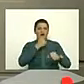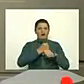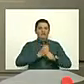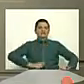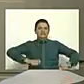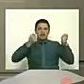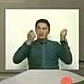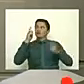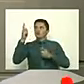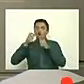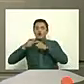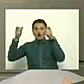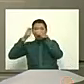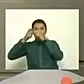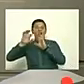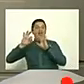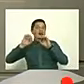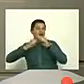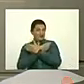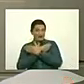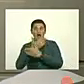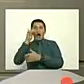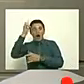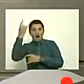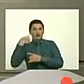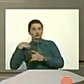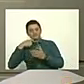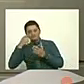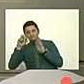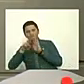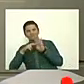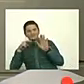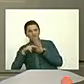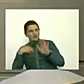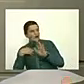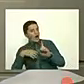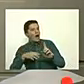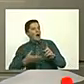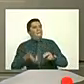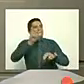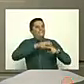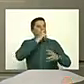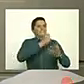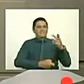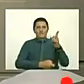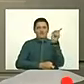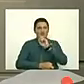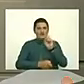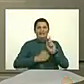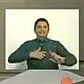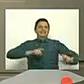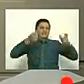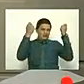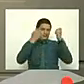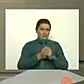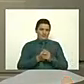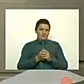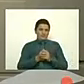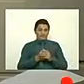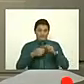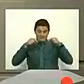el Congreso de la República en alguna ley de reforma tributaria les aumente los impuestos. Es decir, los impuestos que crea el